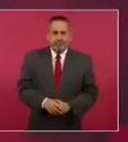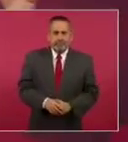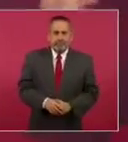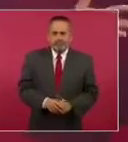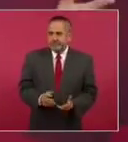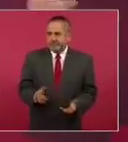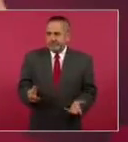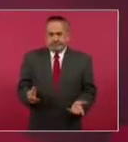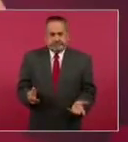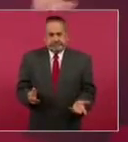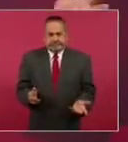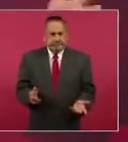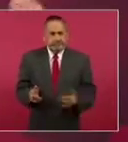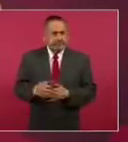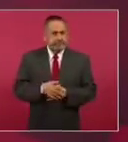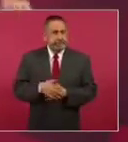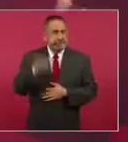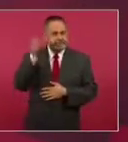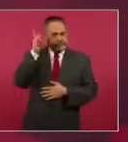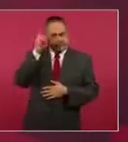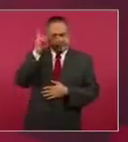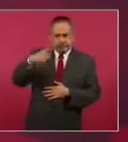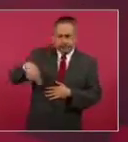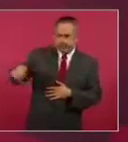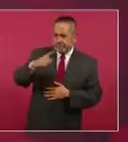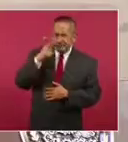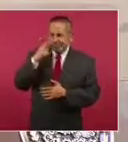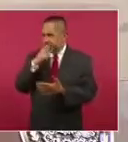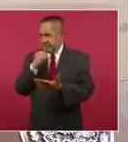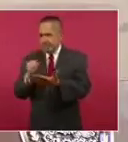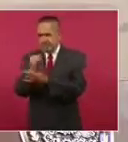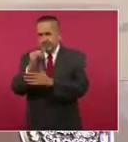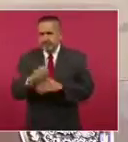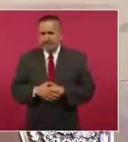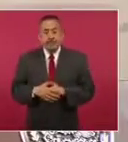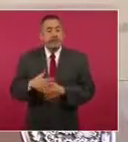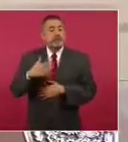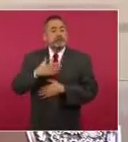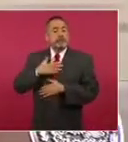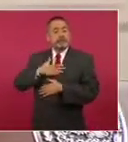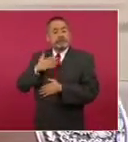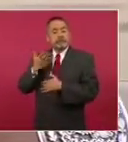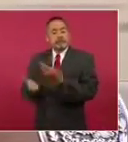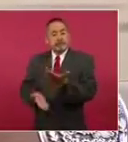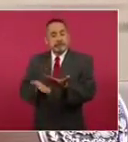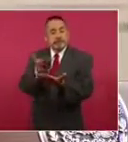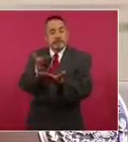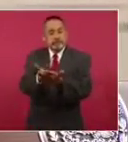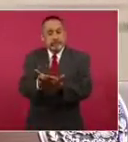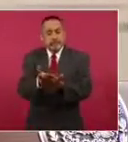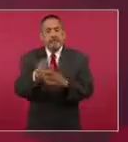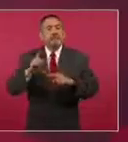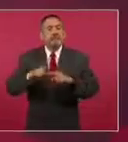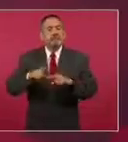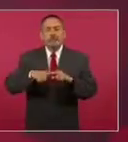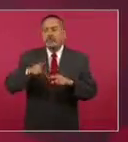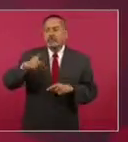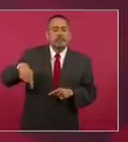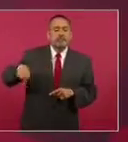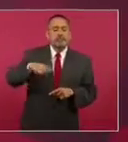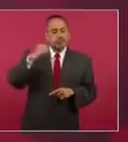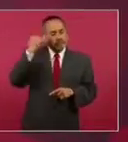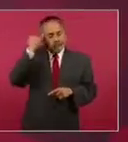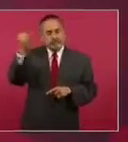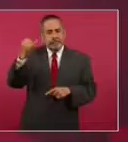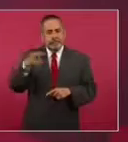Entonces, ojalá y se tome una decisión. Mi propuesta es